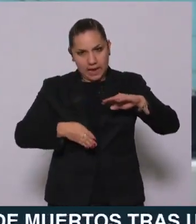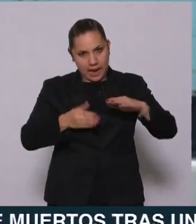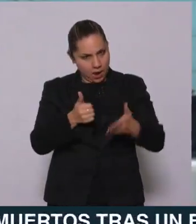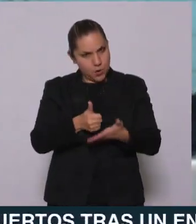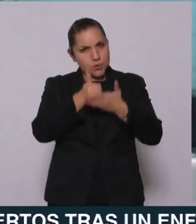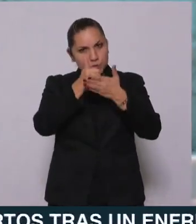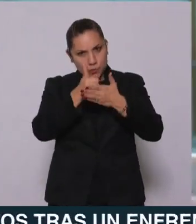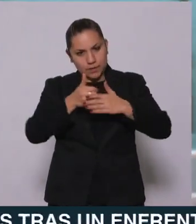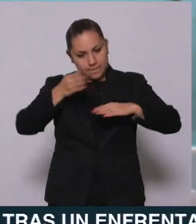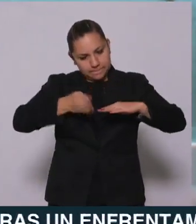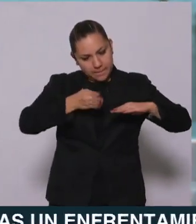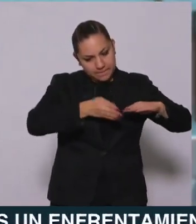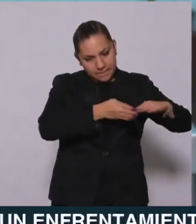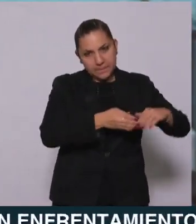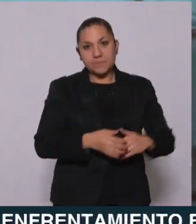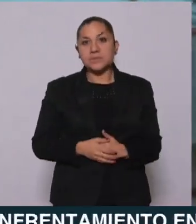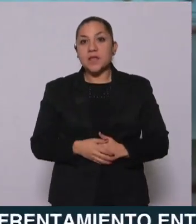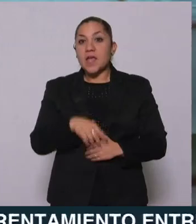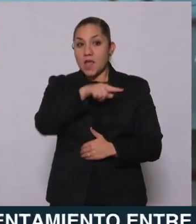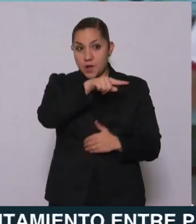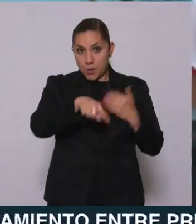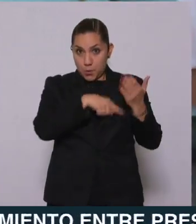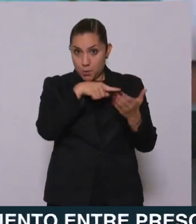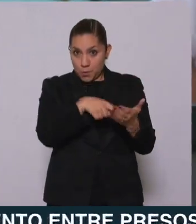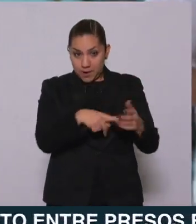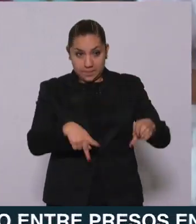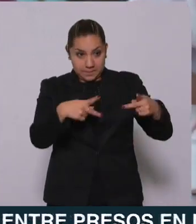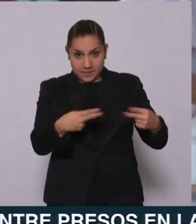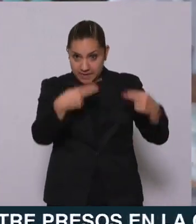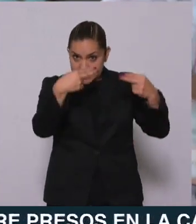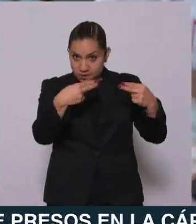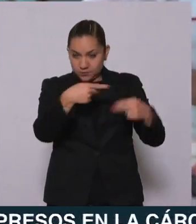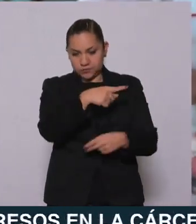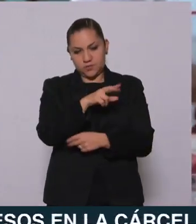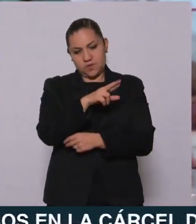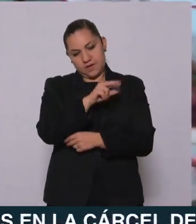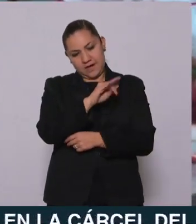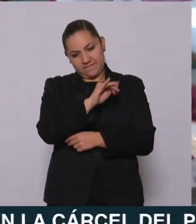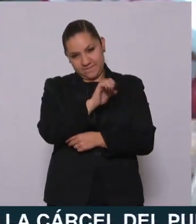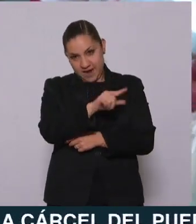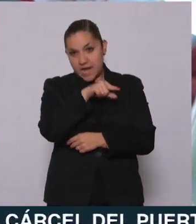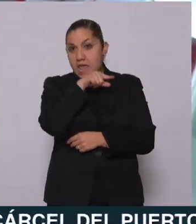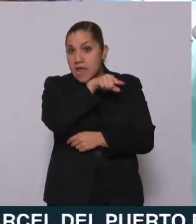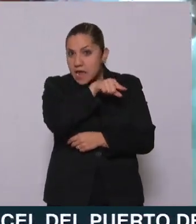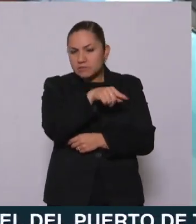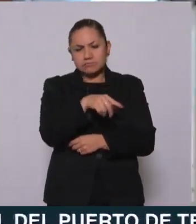El puesto de carnitas de Meche y Rafael es un mosaico de colores y sabores que en esta época navideña tú